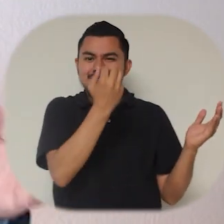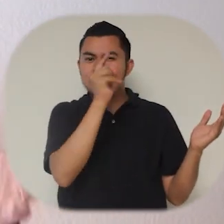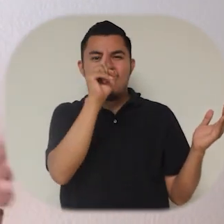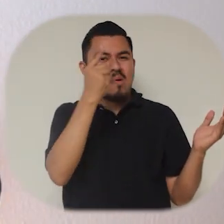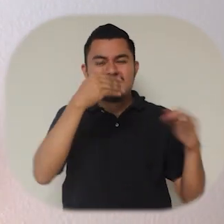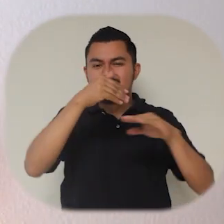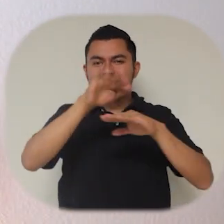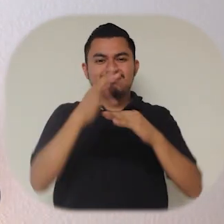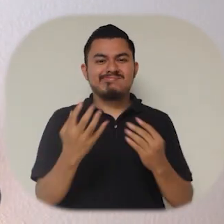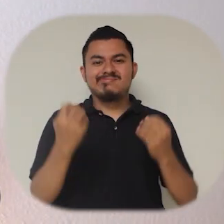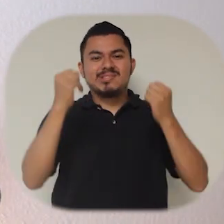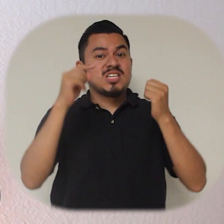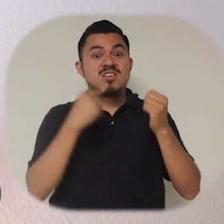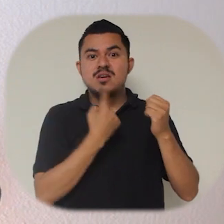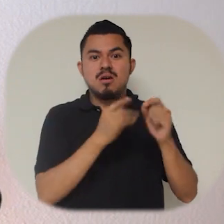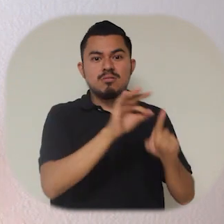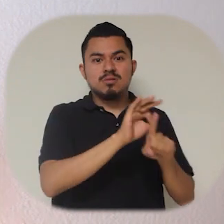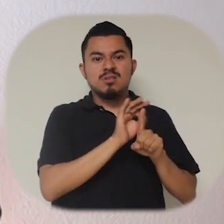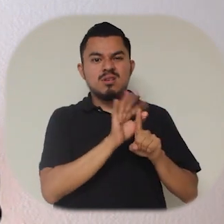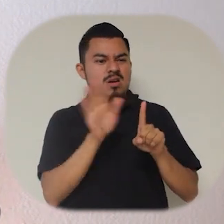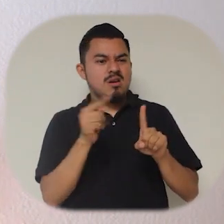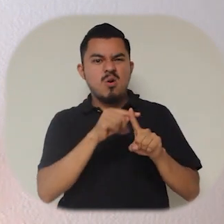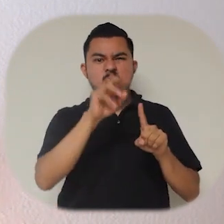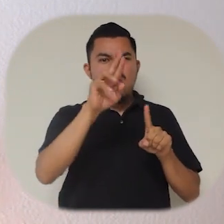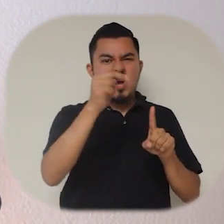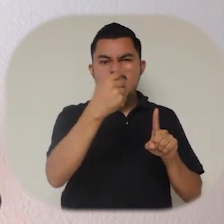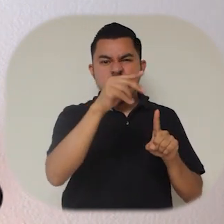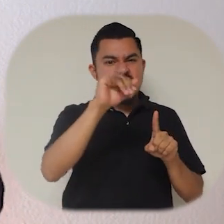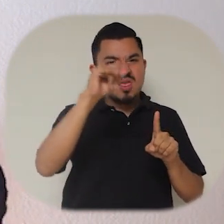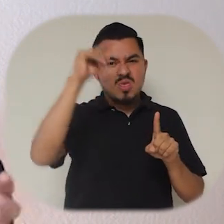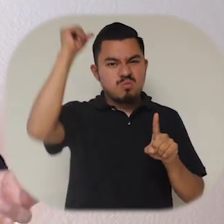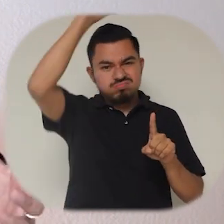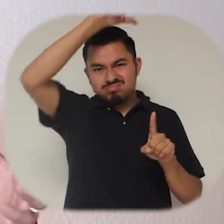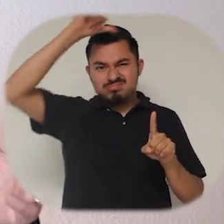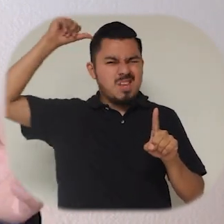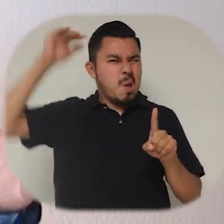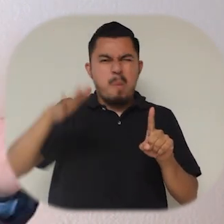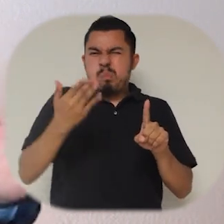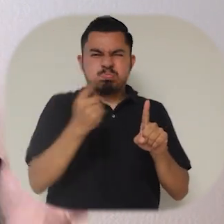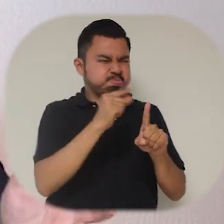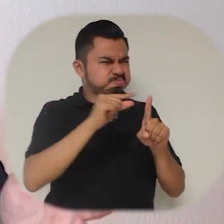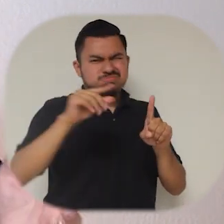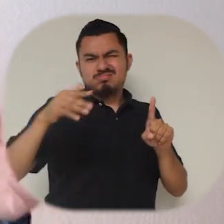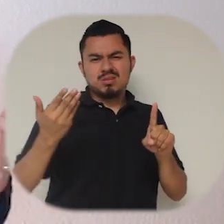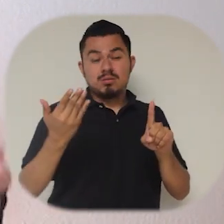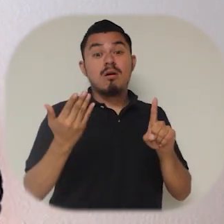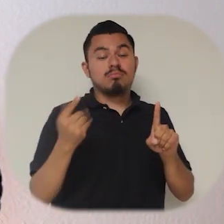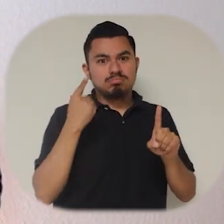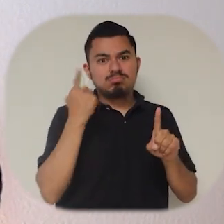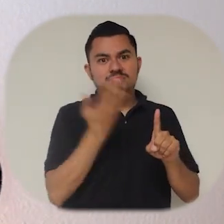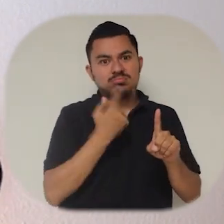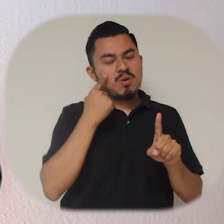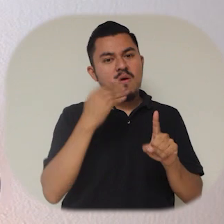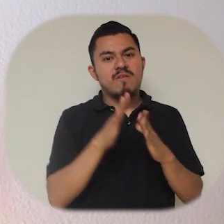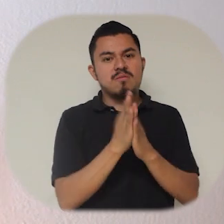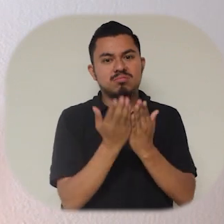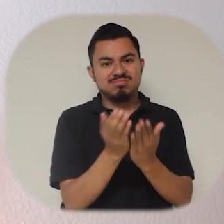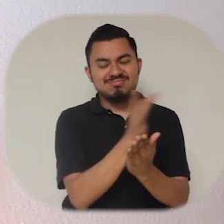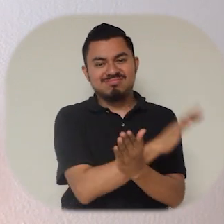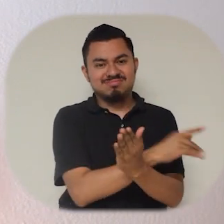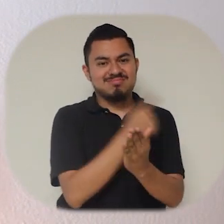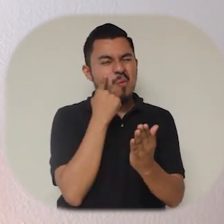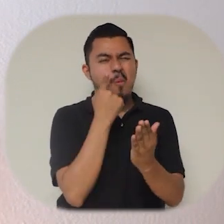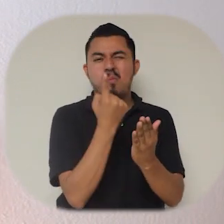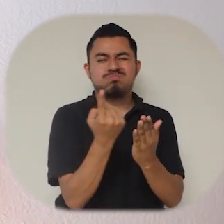ungido. Y en el Antiguo Testamento nosotros vemos muchas evidencias de este ungido, y yo pienso que hay muchas razones